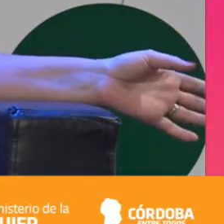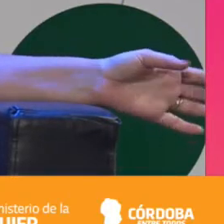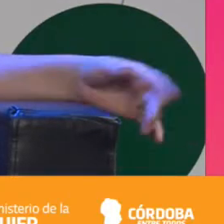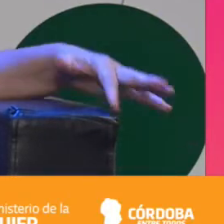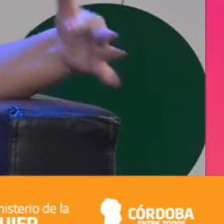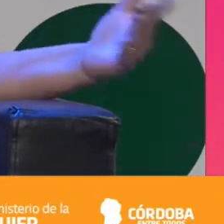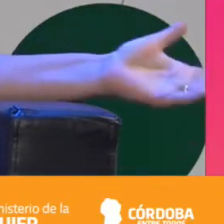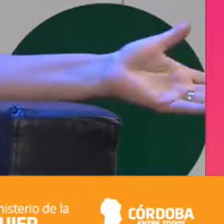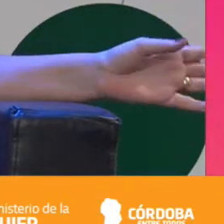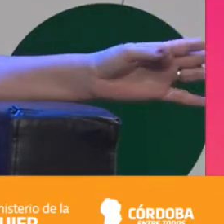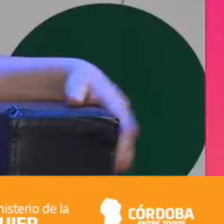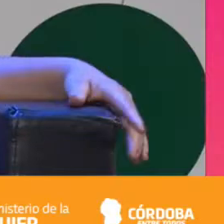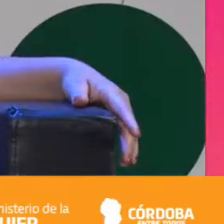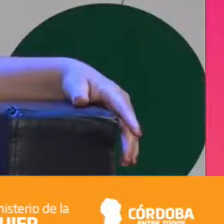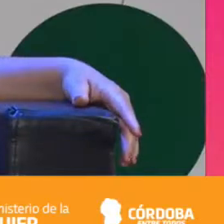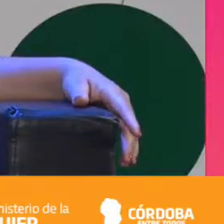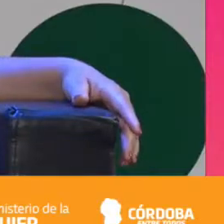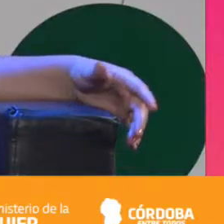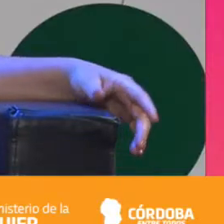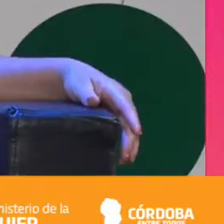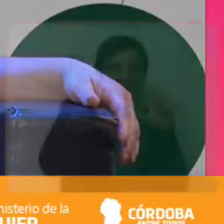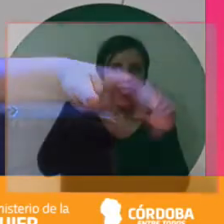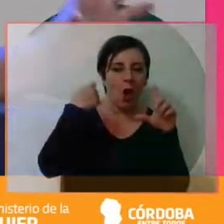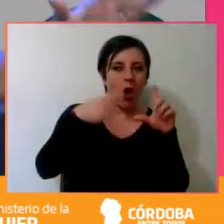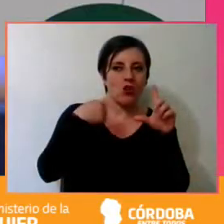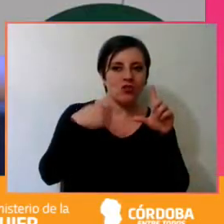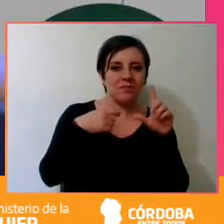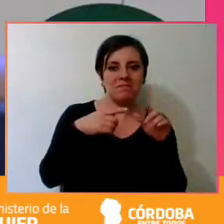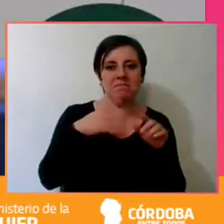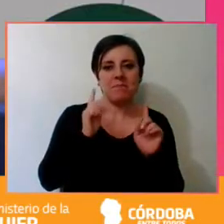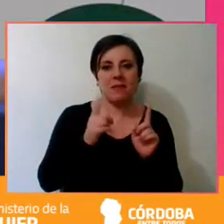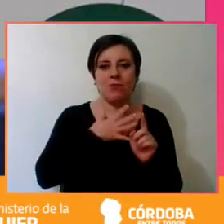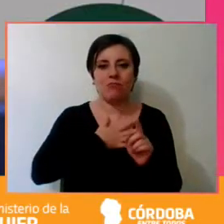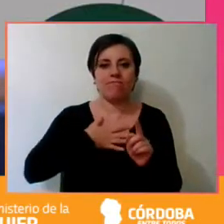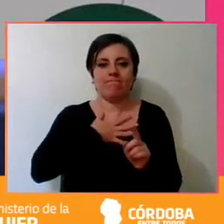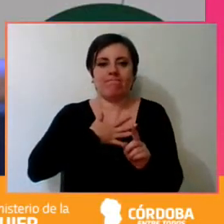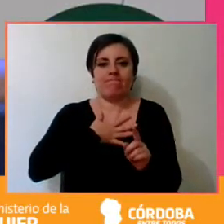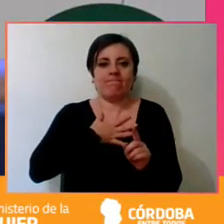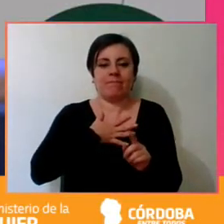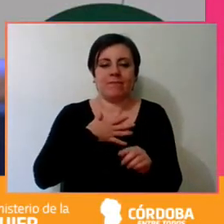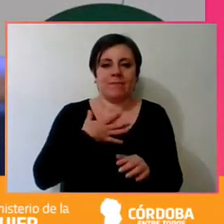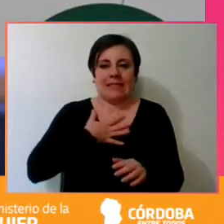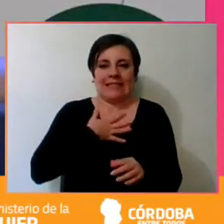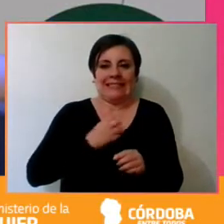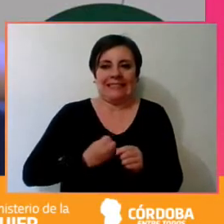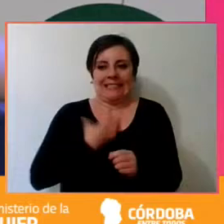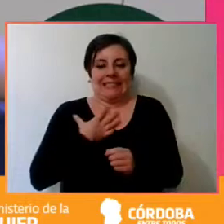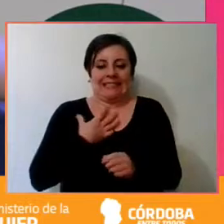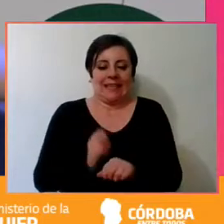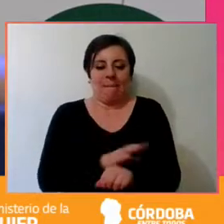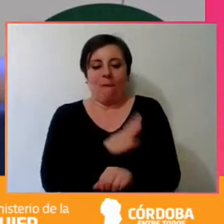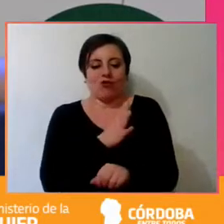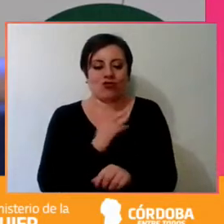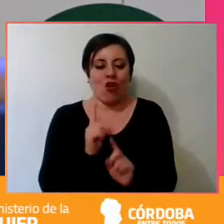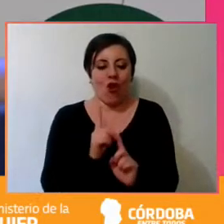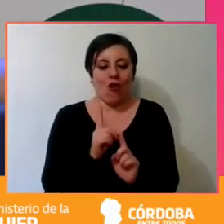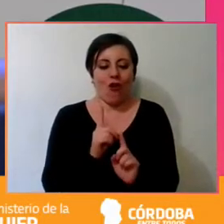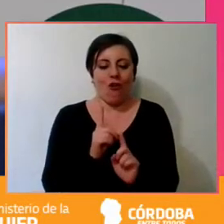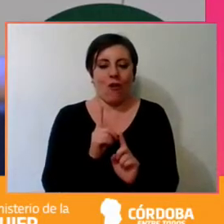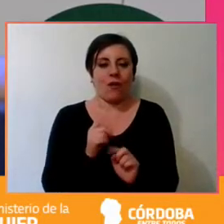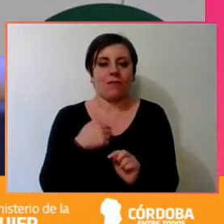vemos el video o vemos los videos pasa lo mismo, nos sentimos como movilizadas por ello. Y a mí, ¿qué me queda de